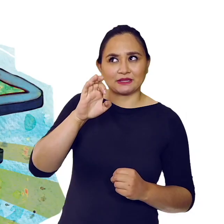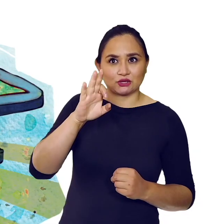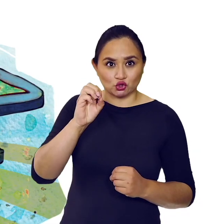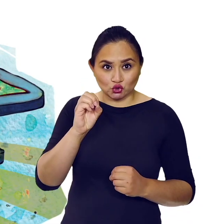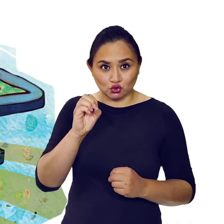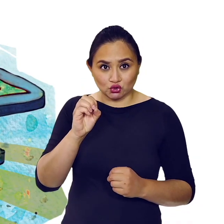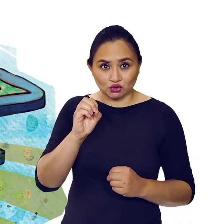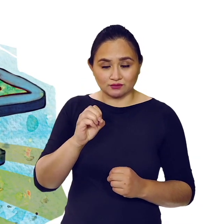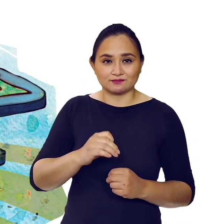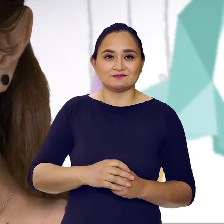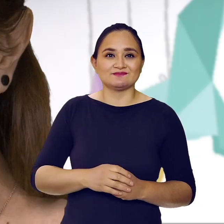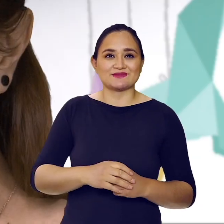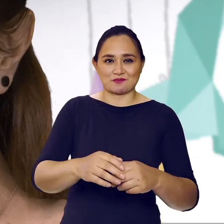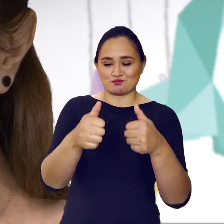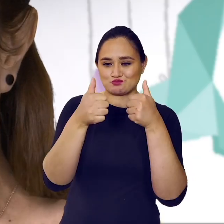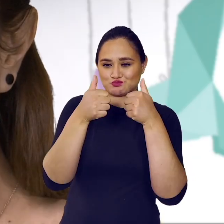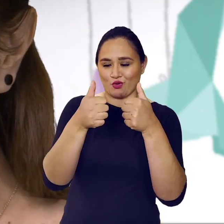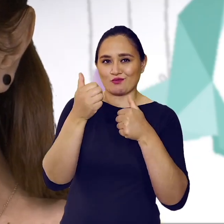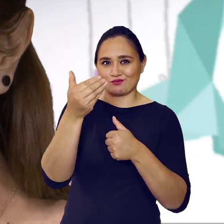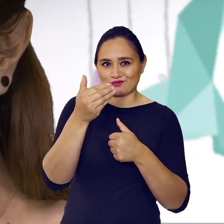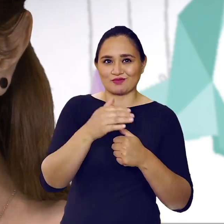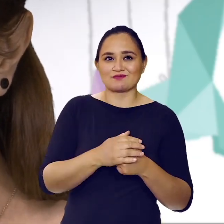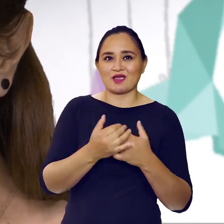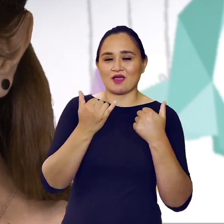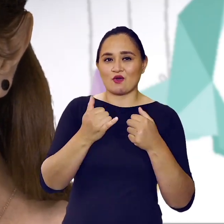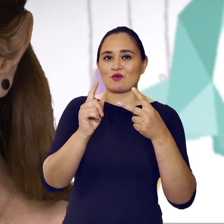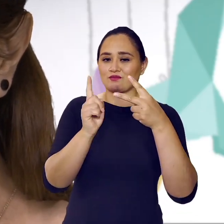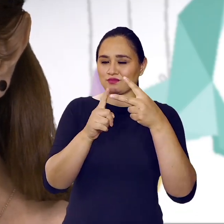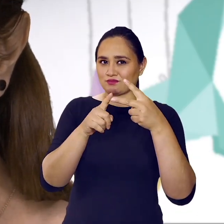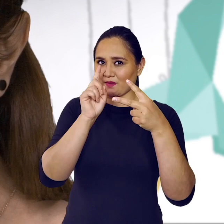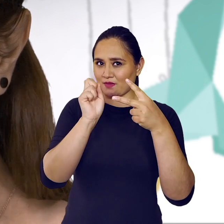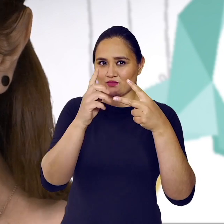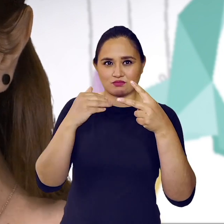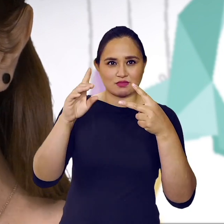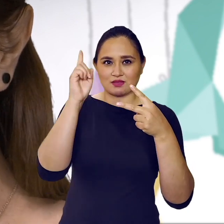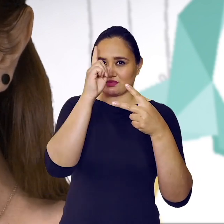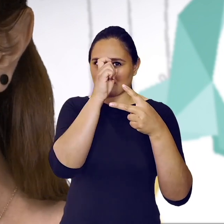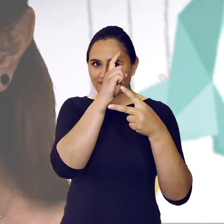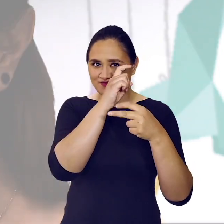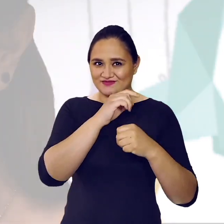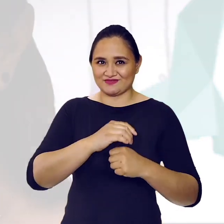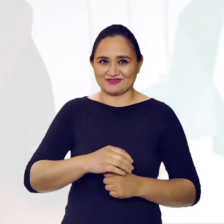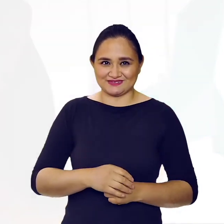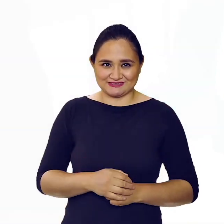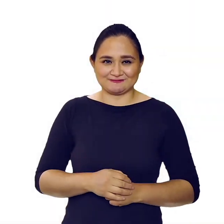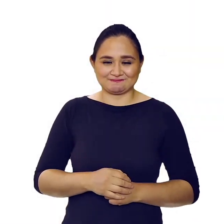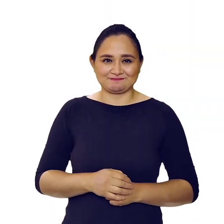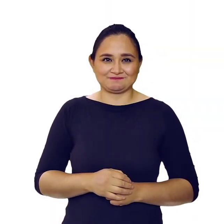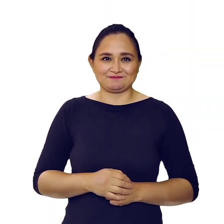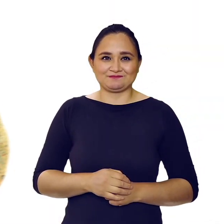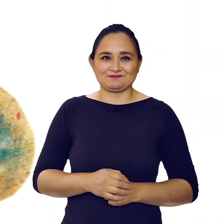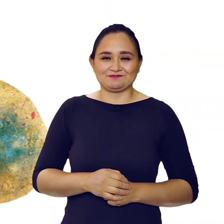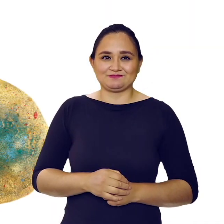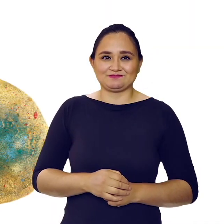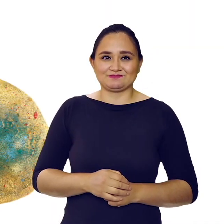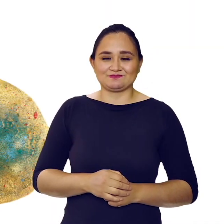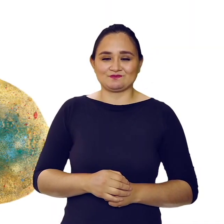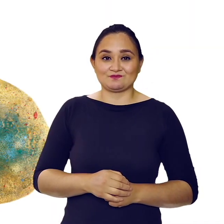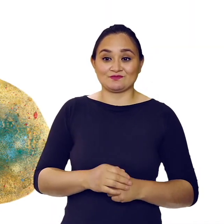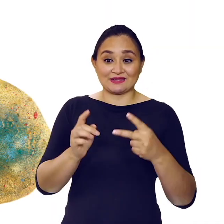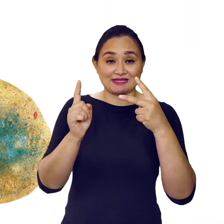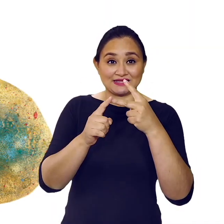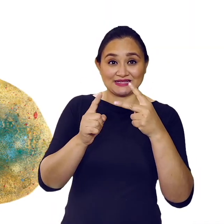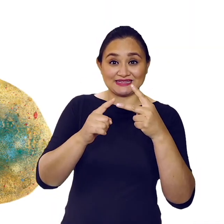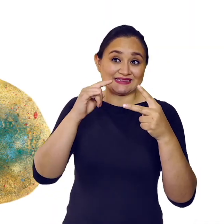inseguro: ¿Gepeto? Muy bien. Ahora una pregunta más difícil, dijo la maestra. ¿En qué